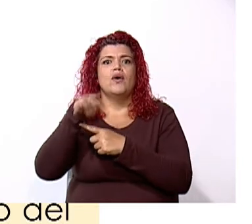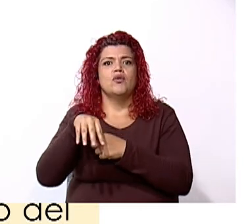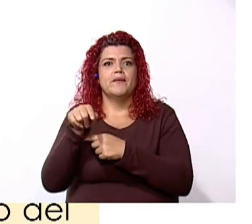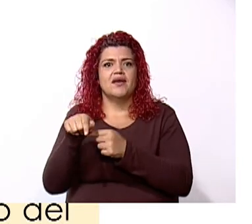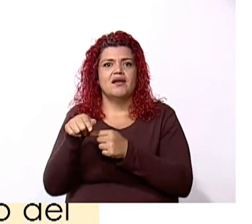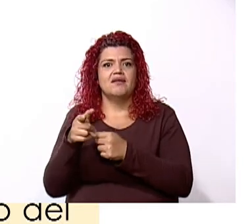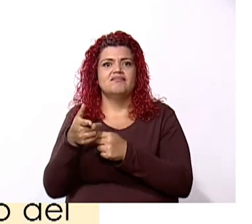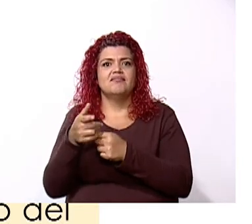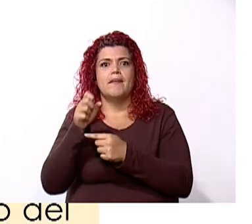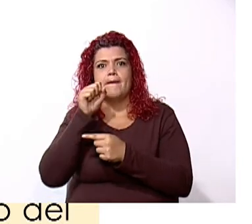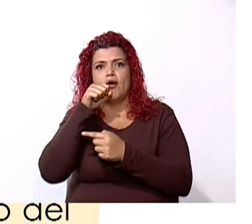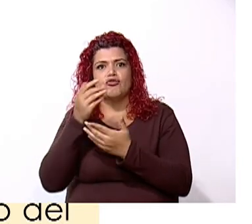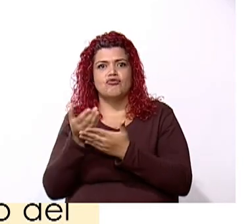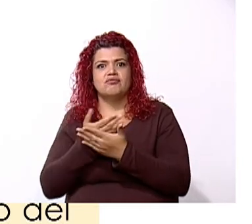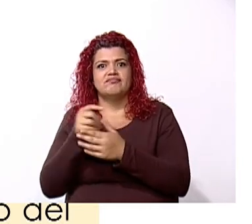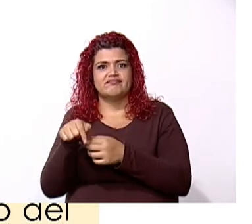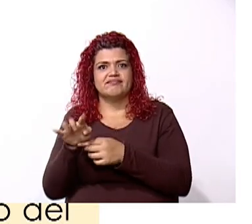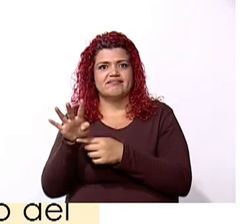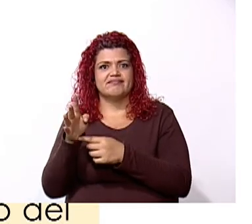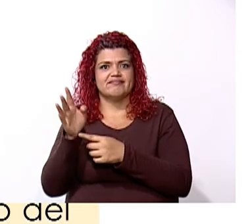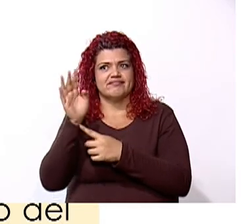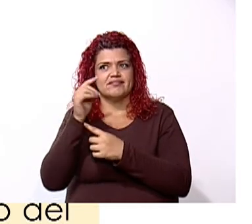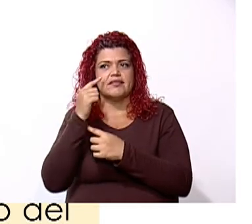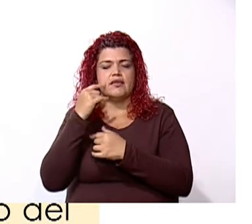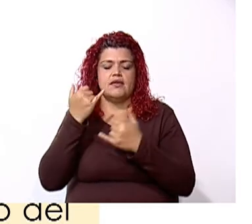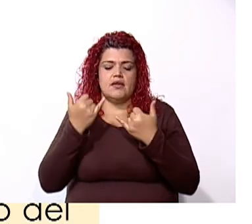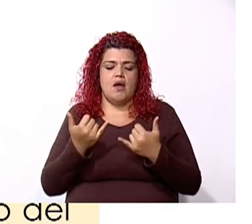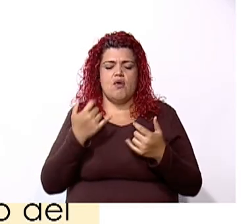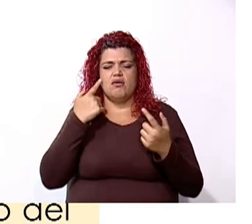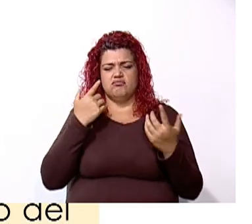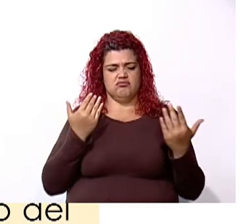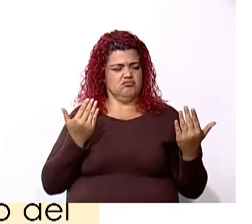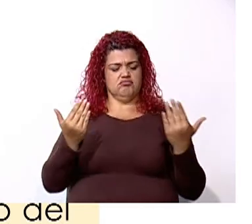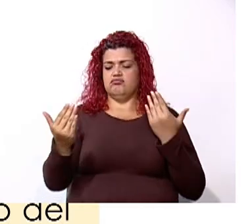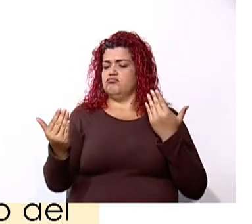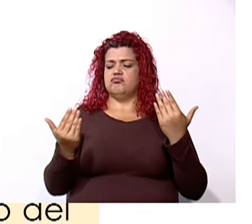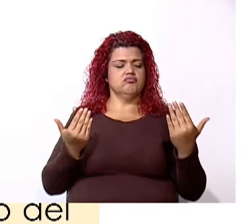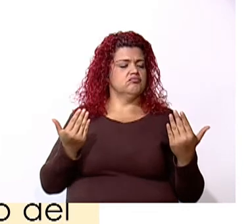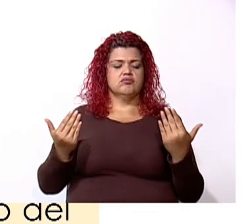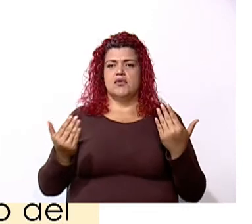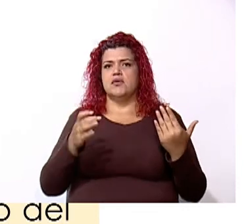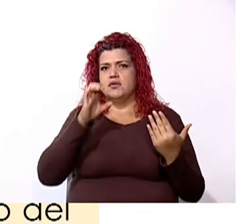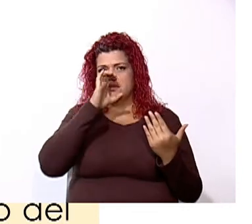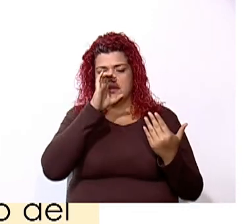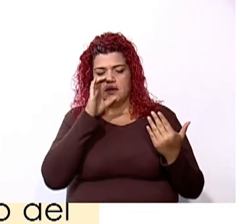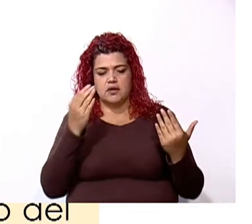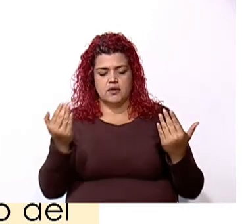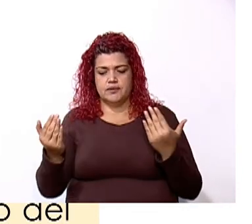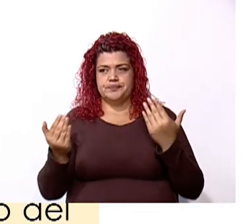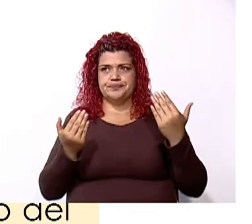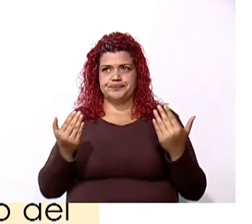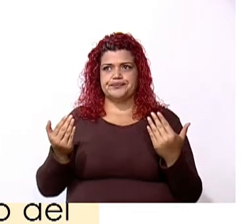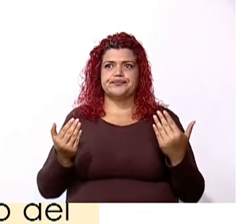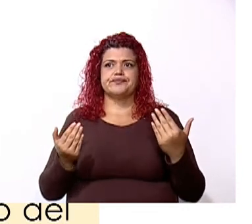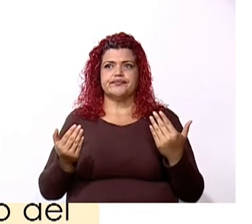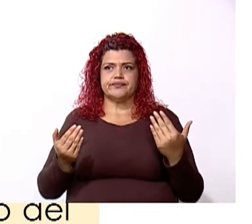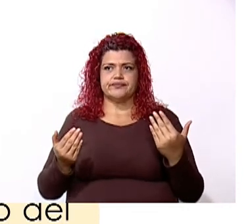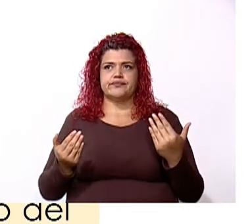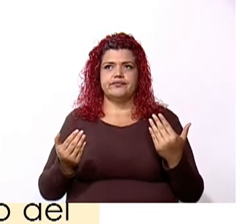del filet de pollo. Ahora comparemos el precio de la costilla de cerdo y el